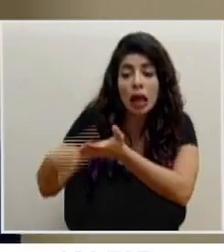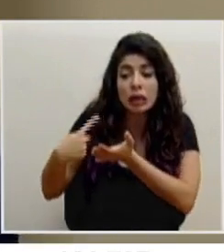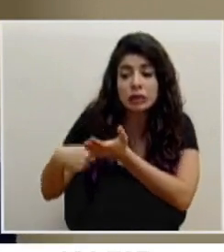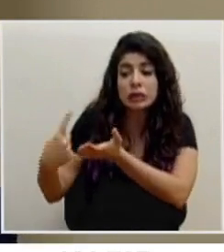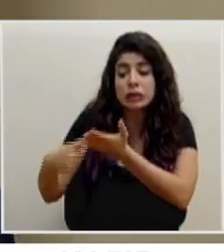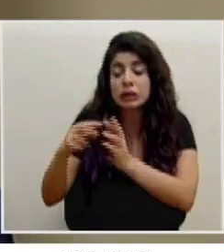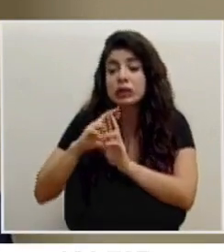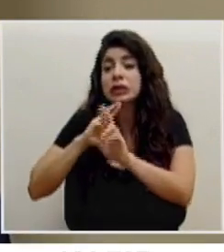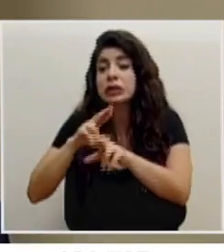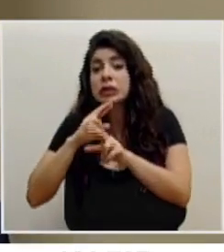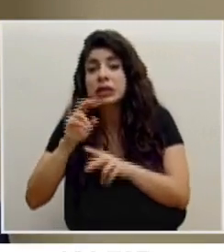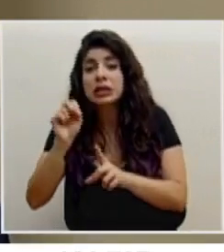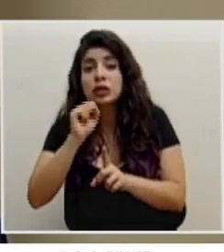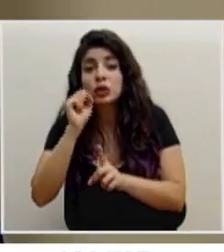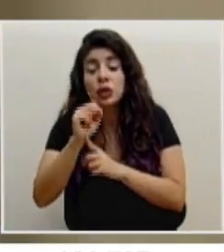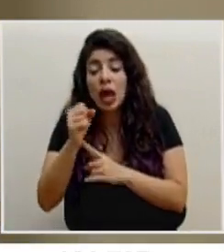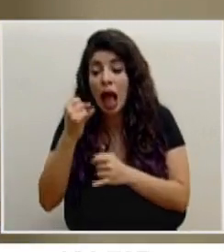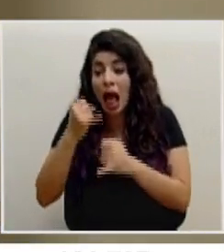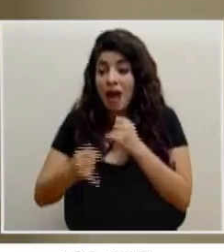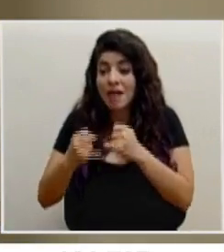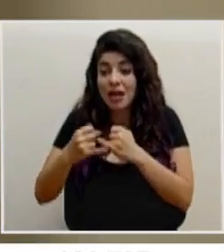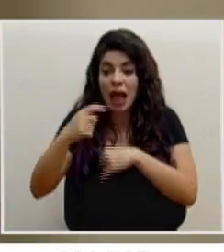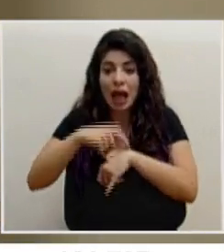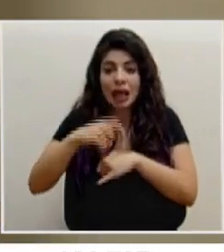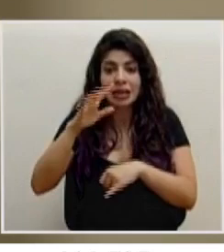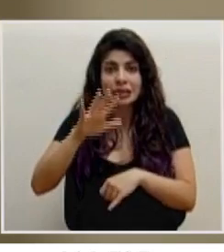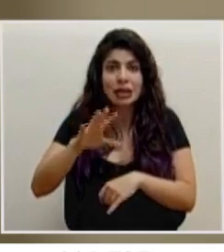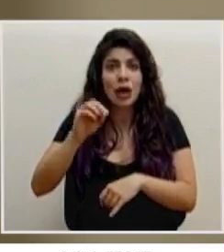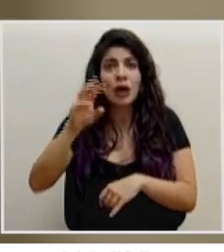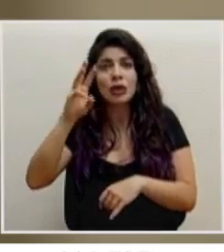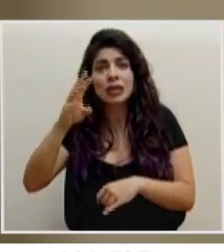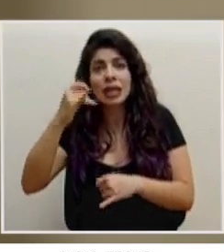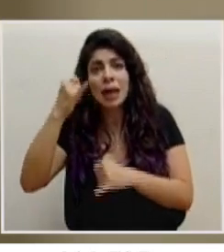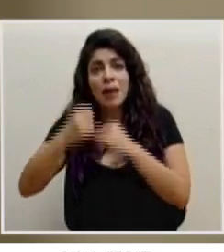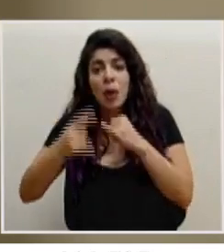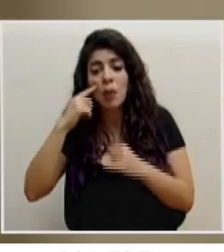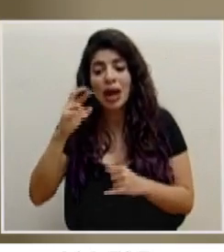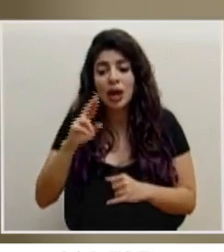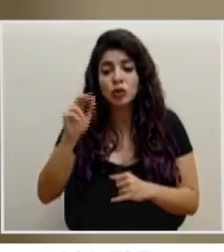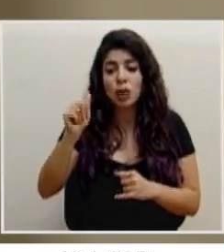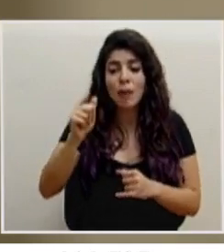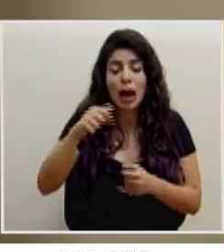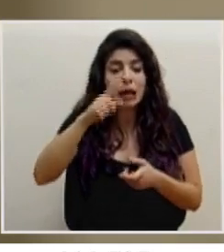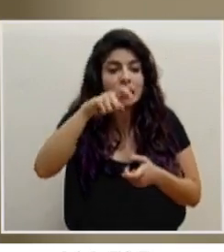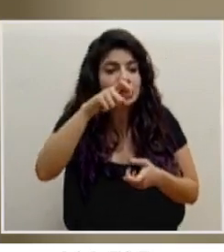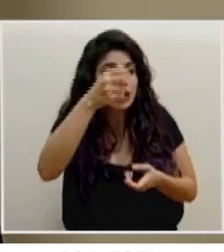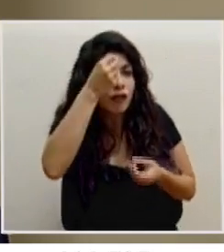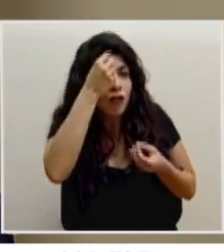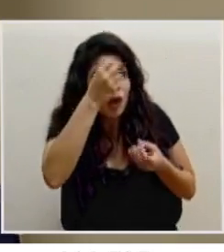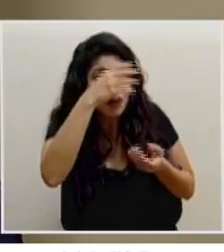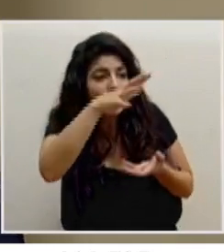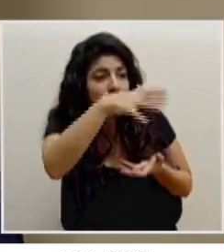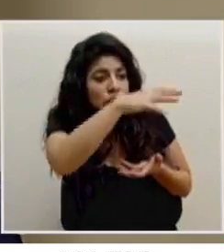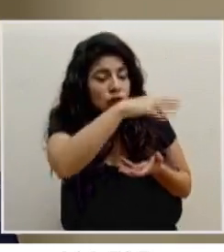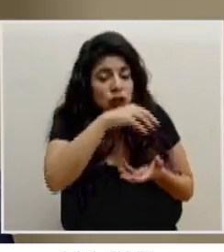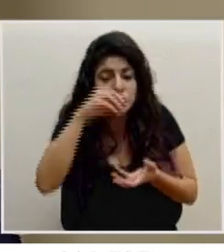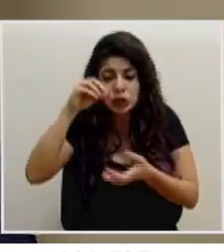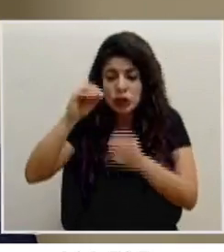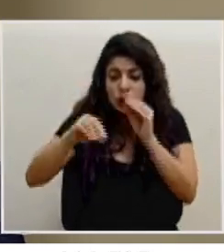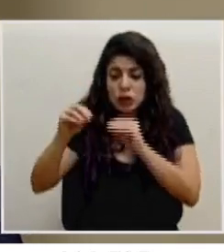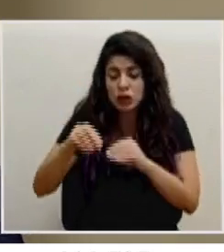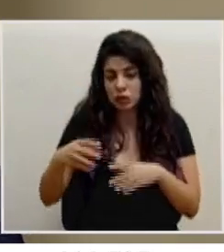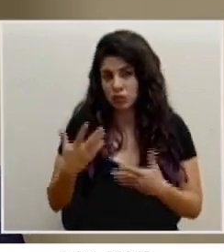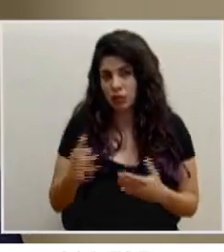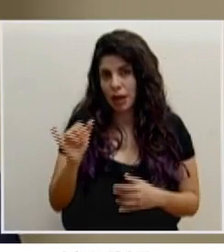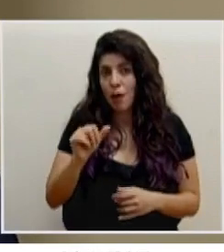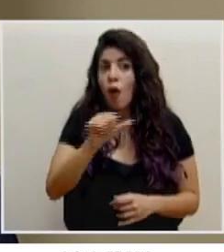otras situaciones y resulta que al final terminó a las 5 o 6 porque el recurso de amparo tenía que reunir varias información y llegó. Entonces, igual también